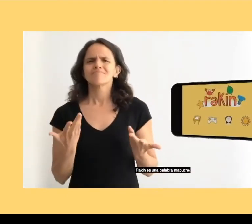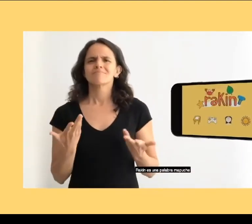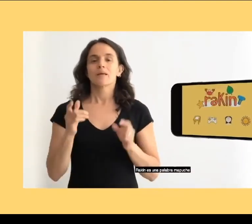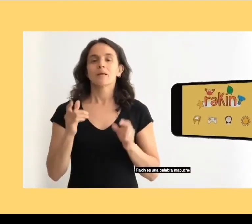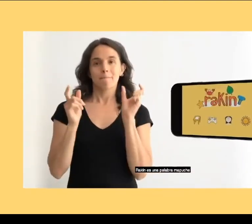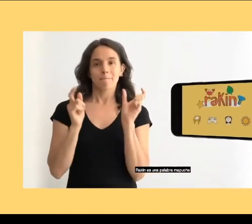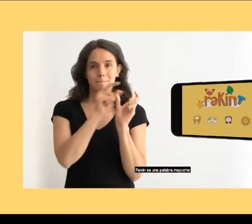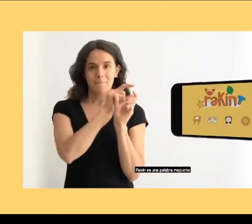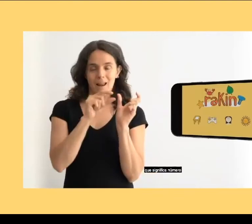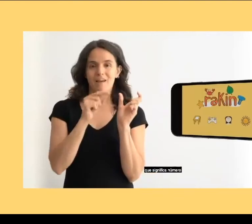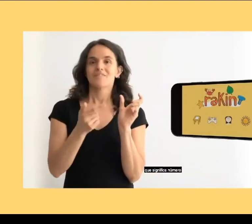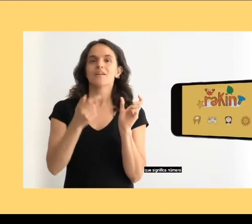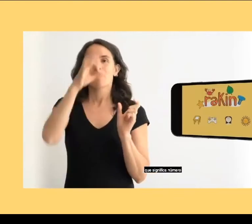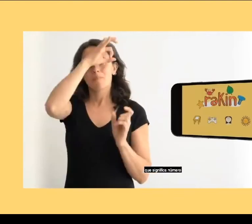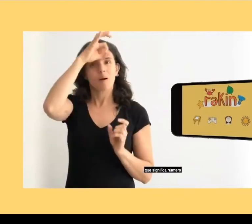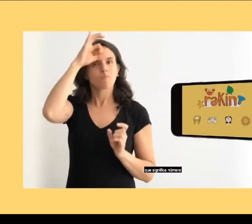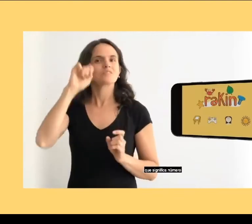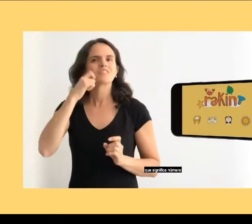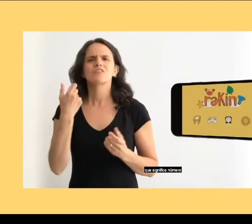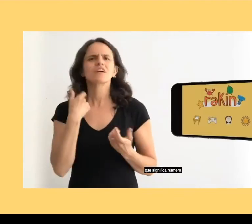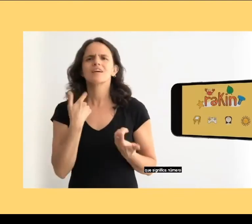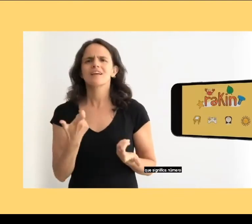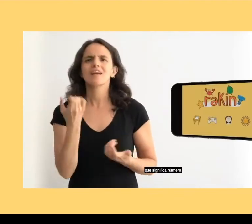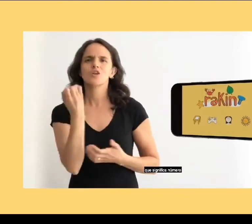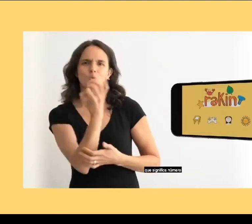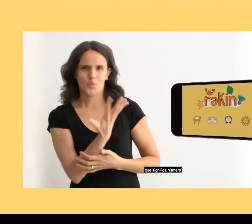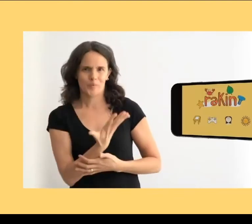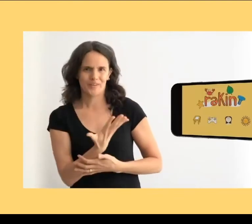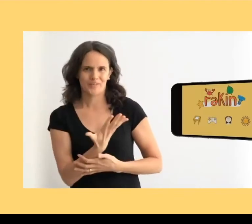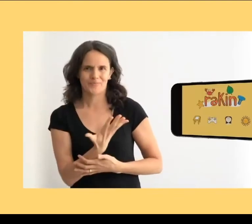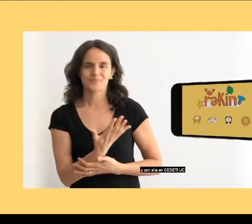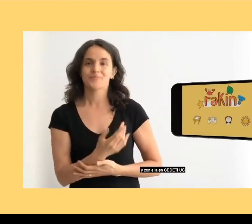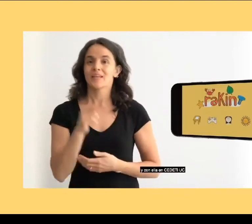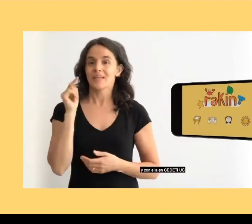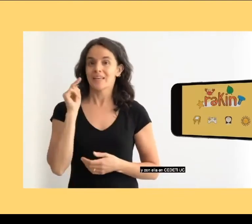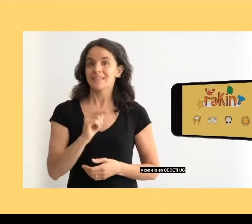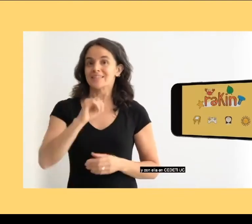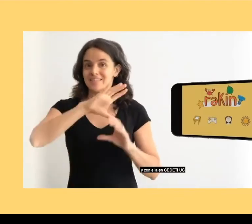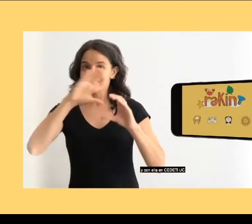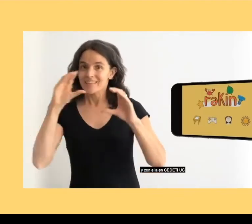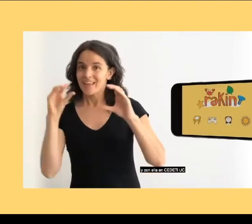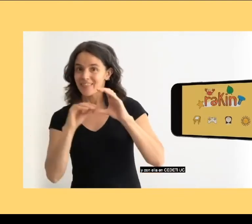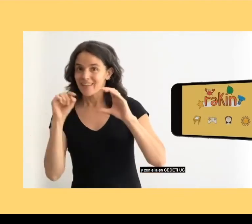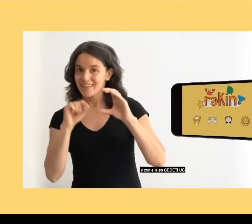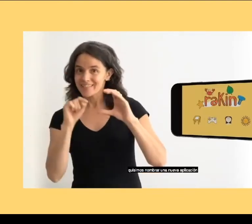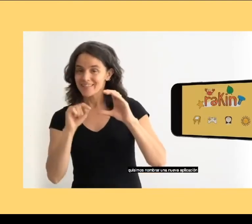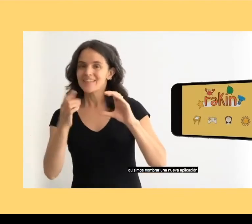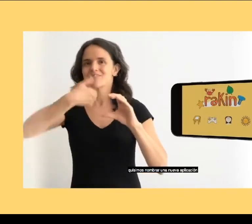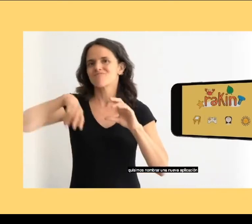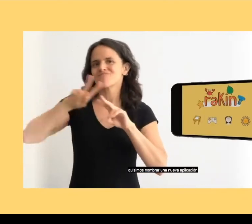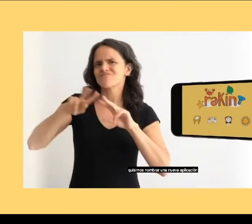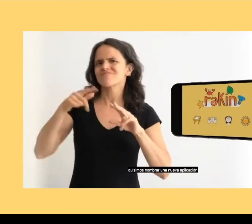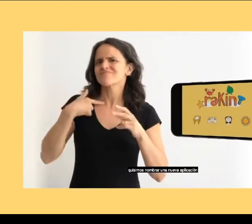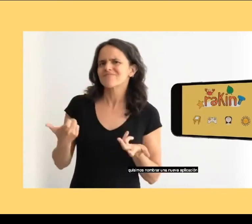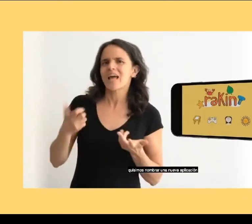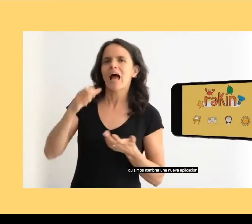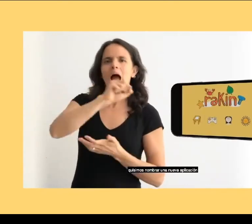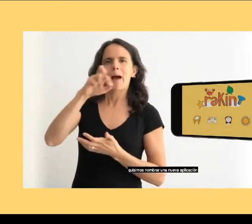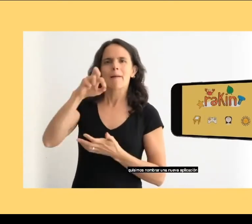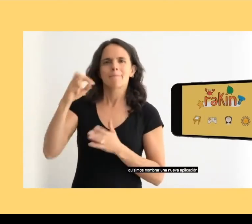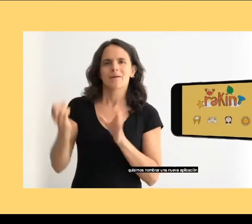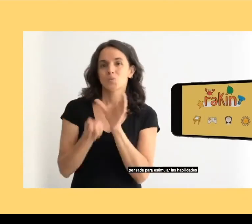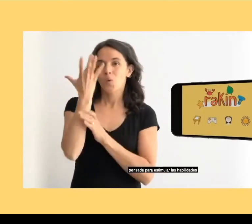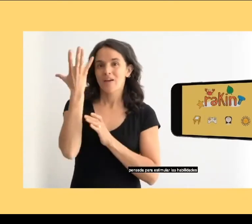Rakin es una palabra mapuche que significa número. Y con ella, en CDTUC, quisimos nombrar una